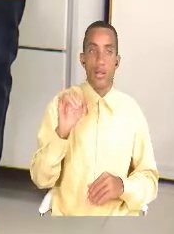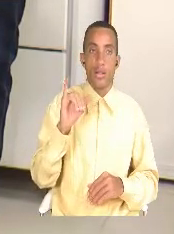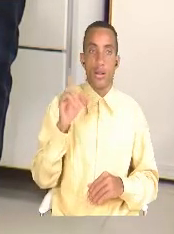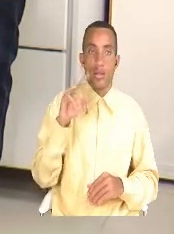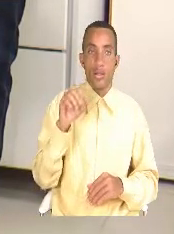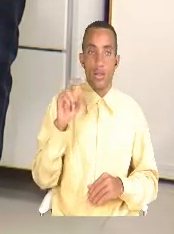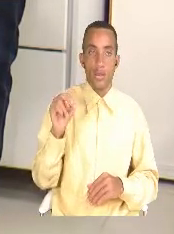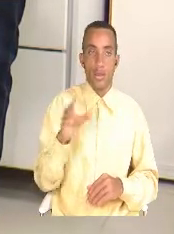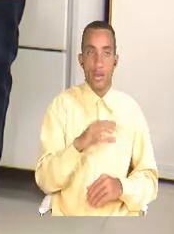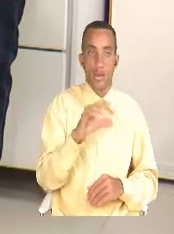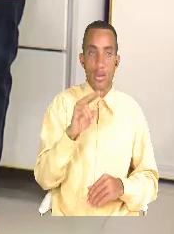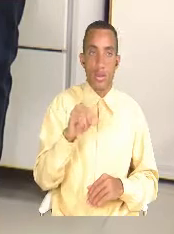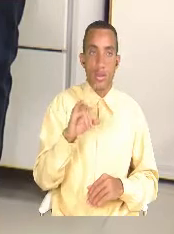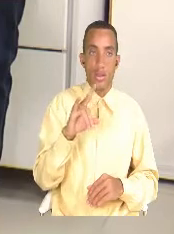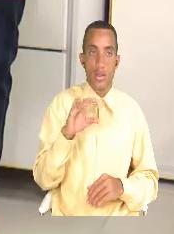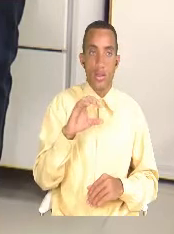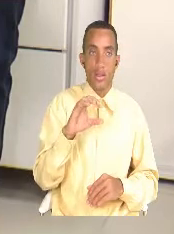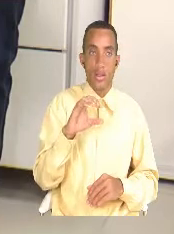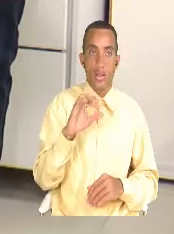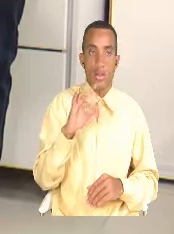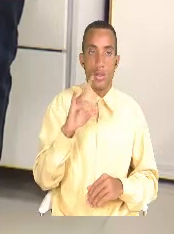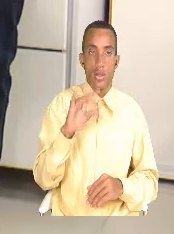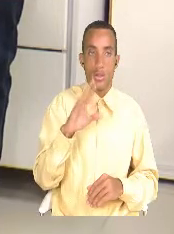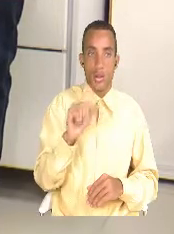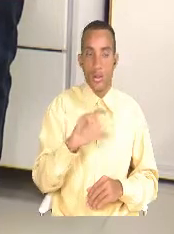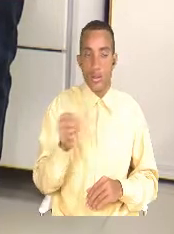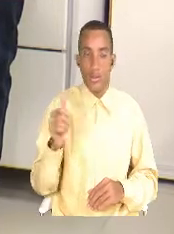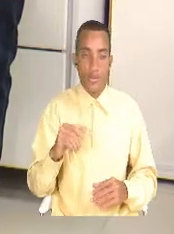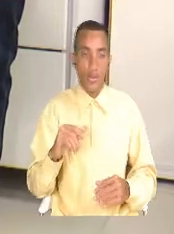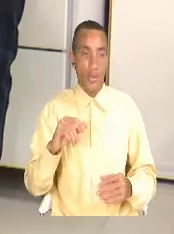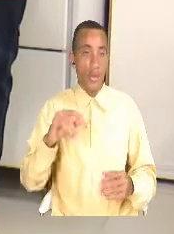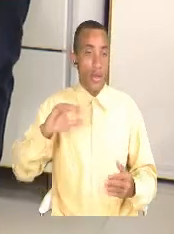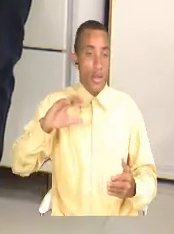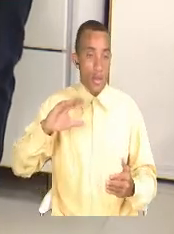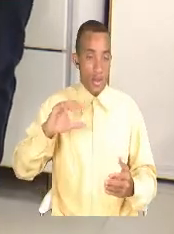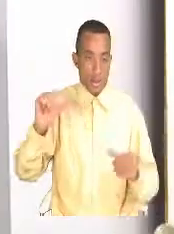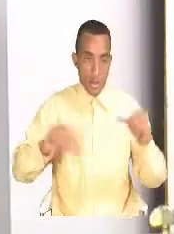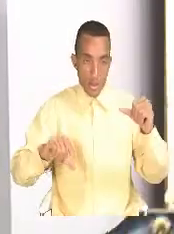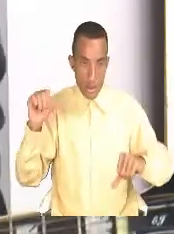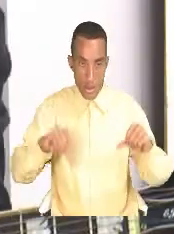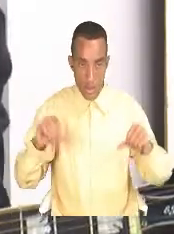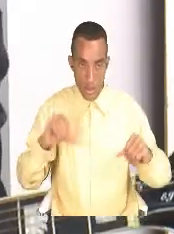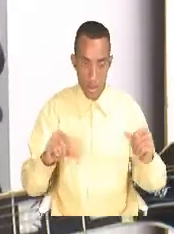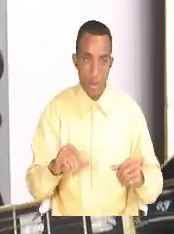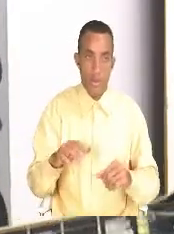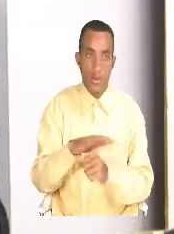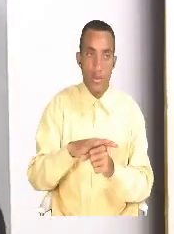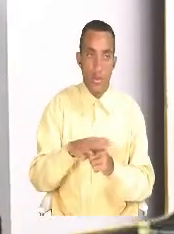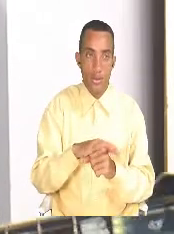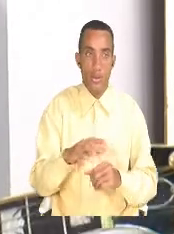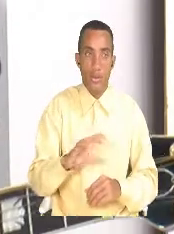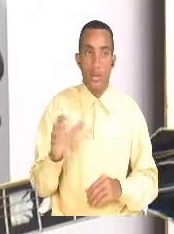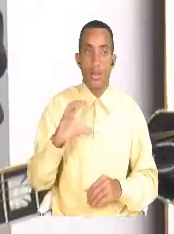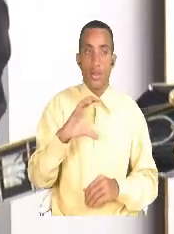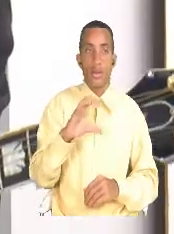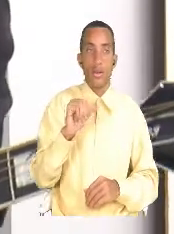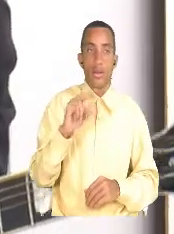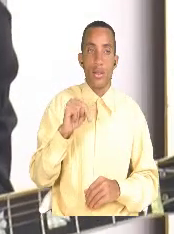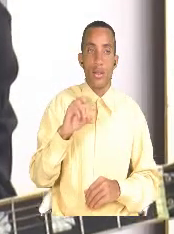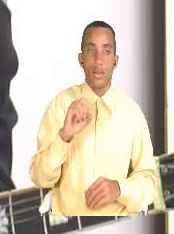está Hugo Quintet, está Salsa al Barrio, está Puerto Ensamble. Está Canoa Beat, son